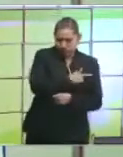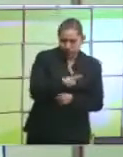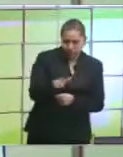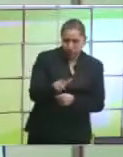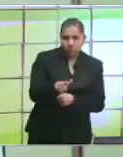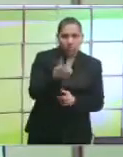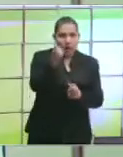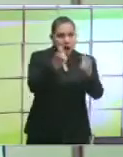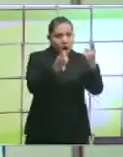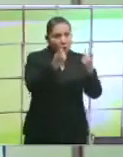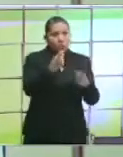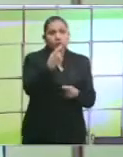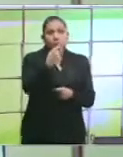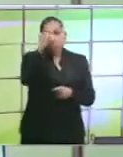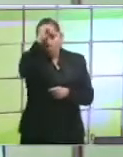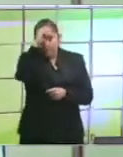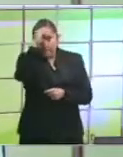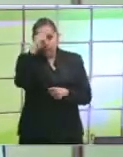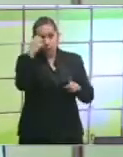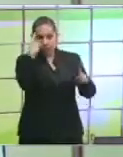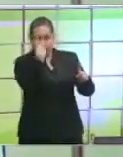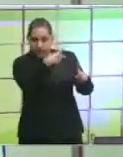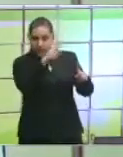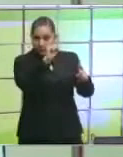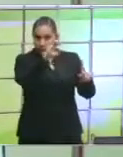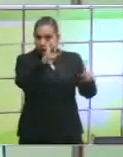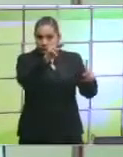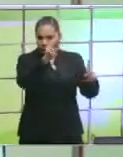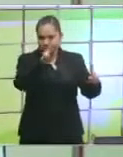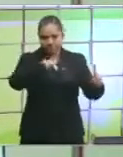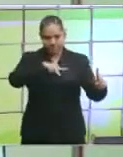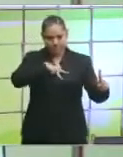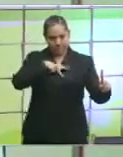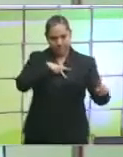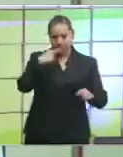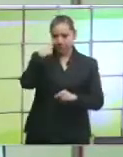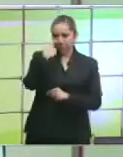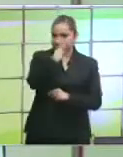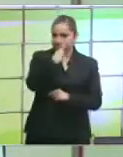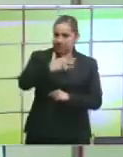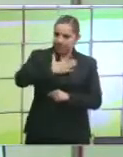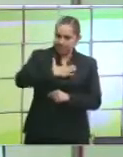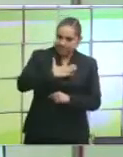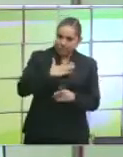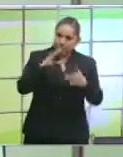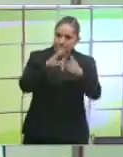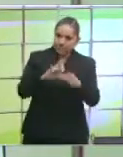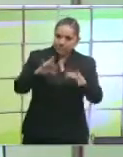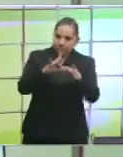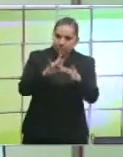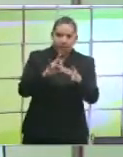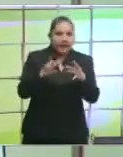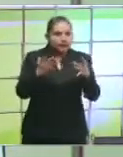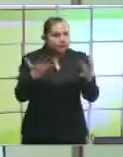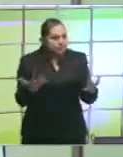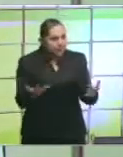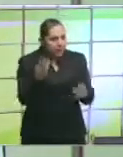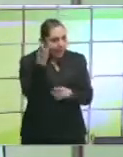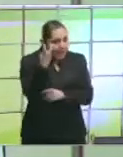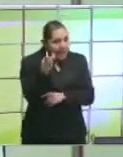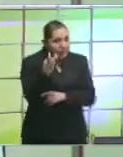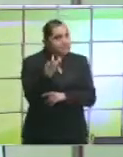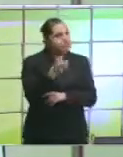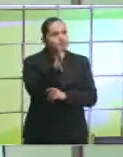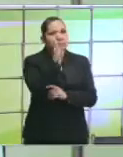reflejan la opinión del ministro reflejan la posición que uno está tomando entonces no necesariamente se ha podido